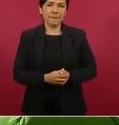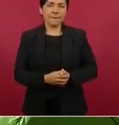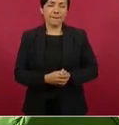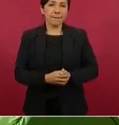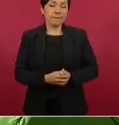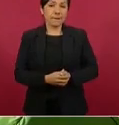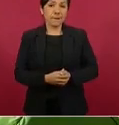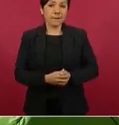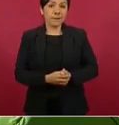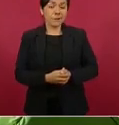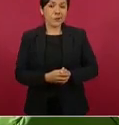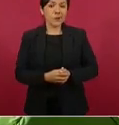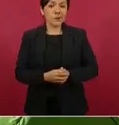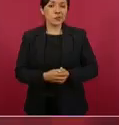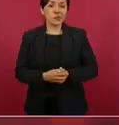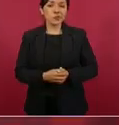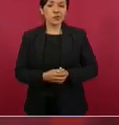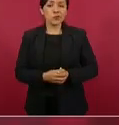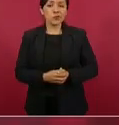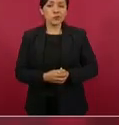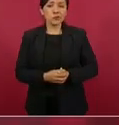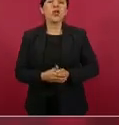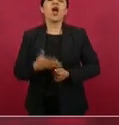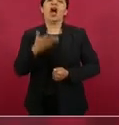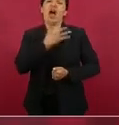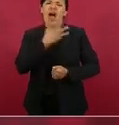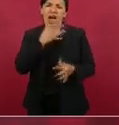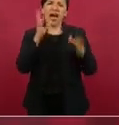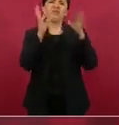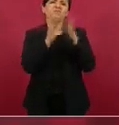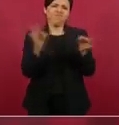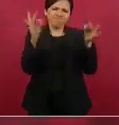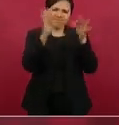Ah, pues va a aclarar cosas, pero